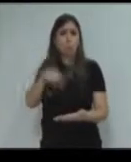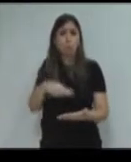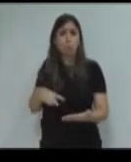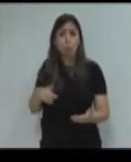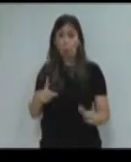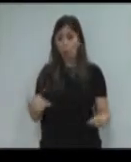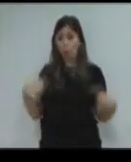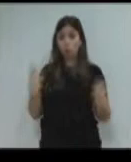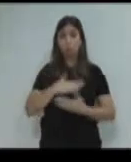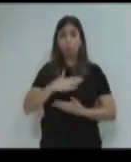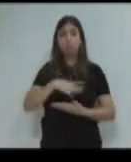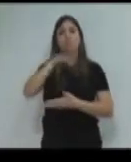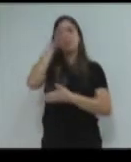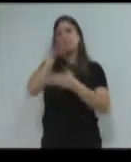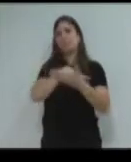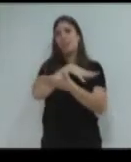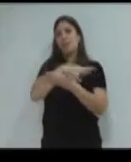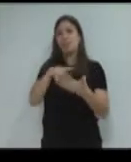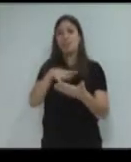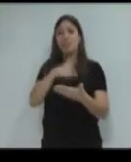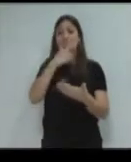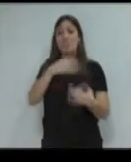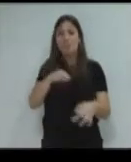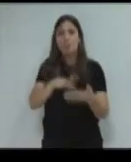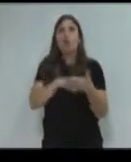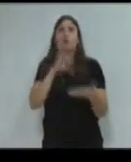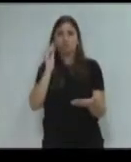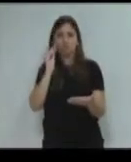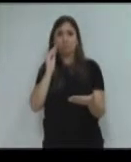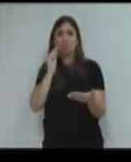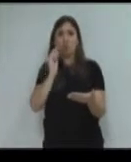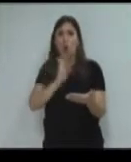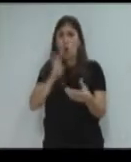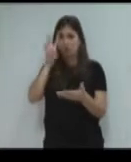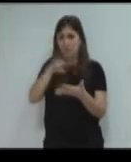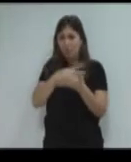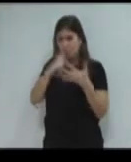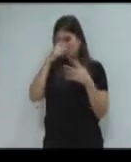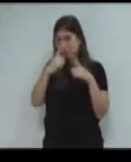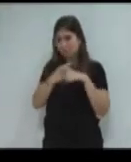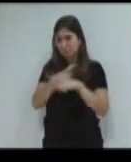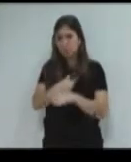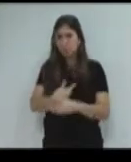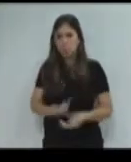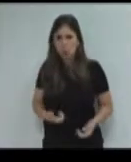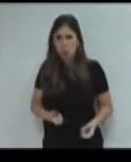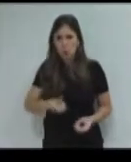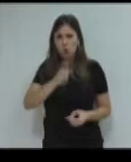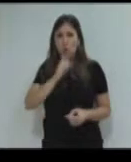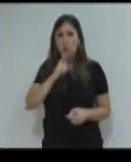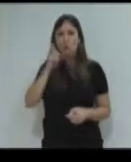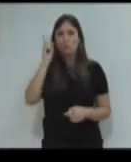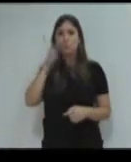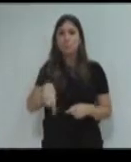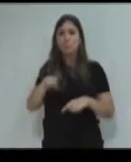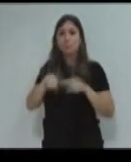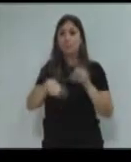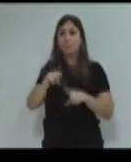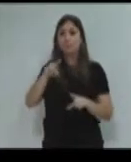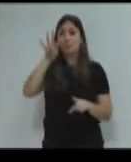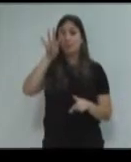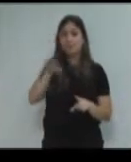de nosotros va a entender una tabla que sea más sencilla que no una que esté complicadísima, con combinación de celdas, tal.